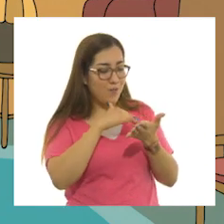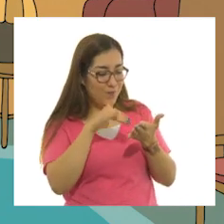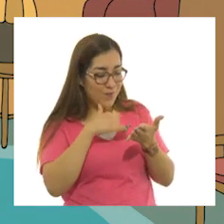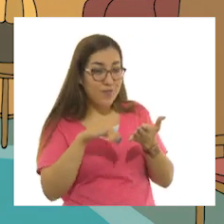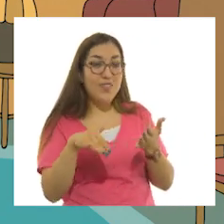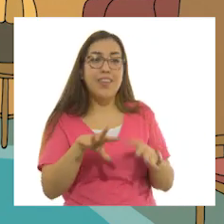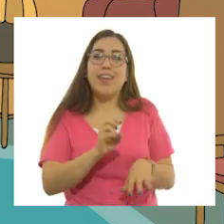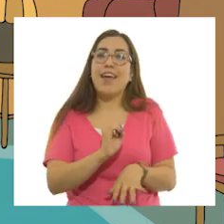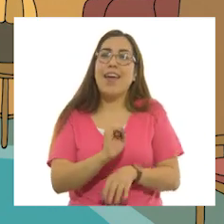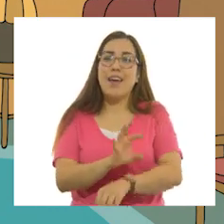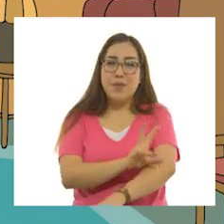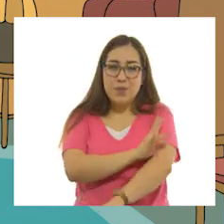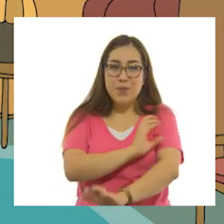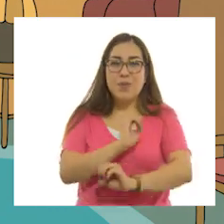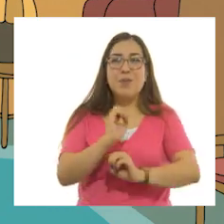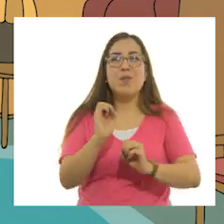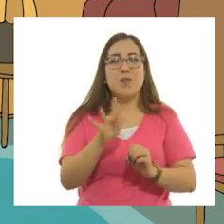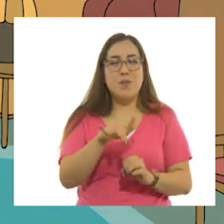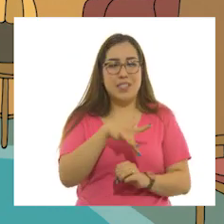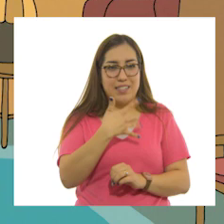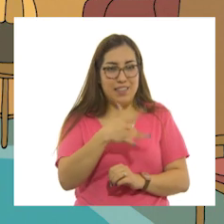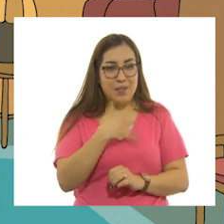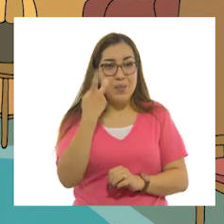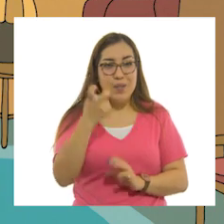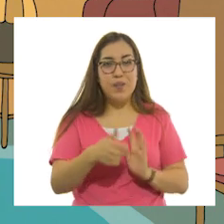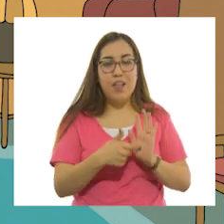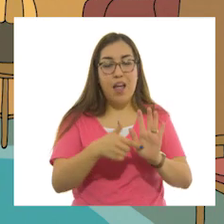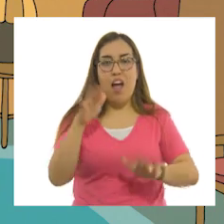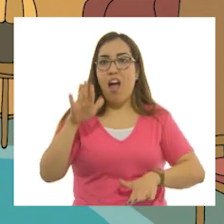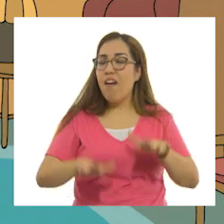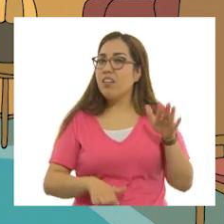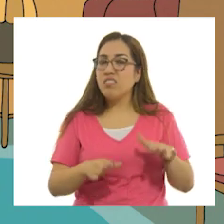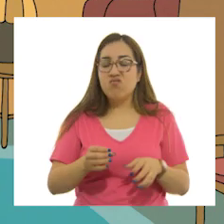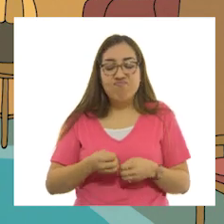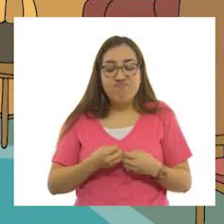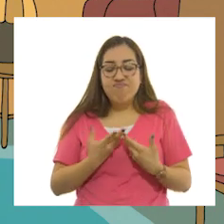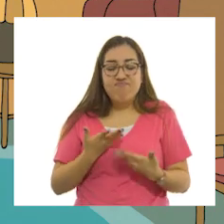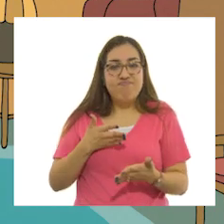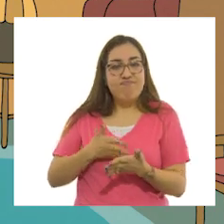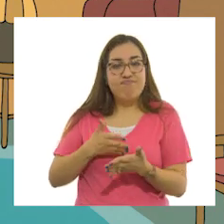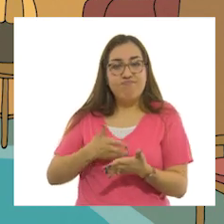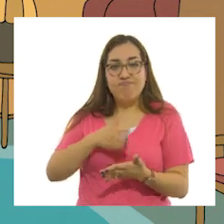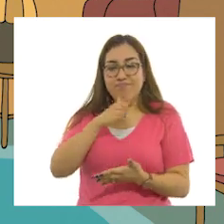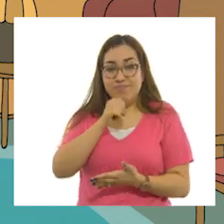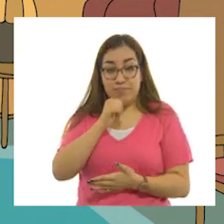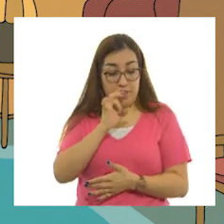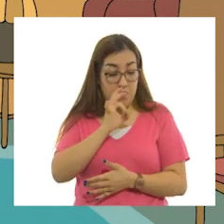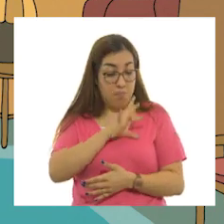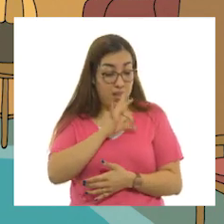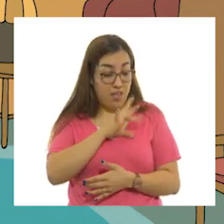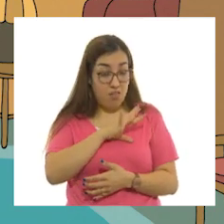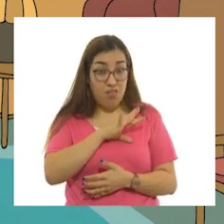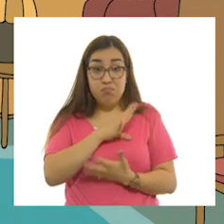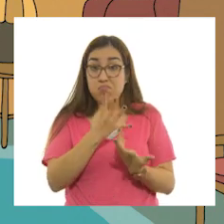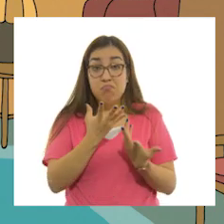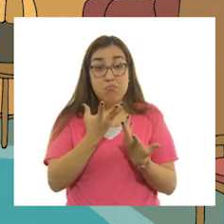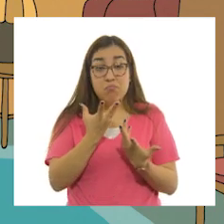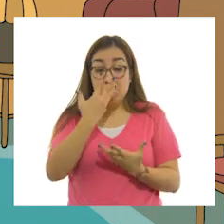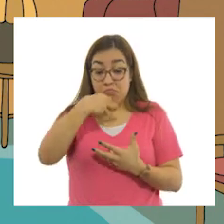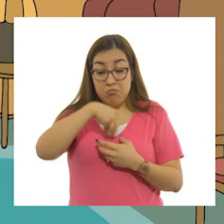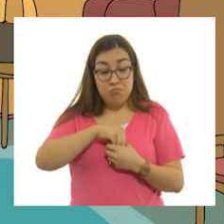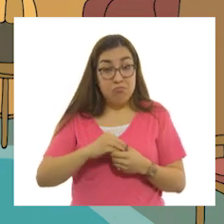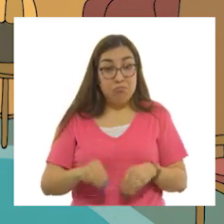emociones y los sentimientos que tantas veces no se terminan y el miedo pues no es ajeno a la vida de avilés